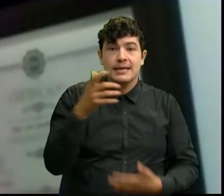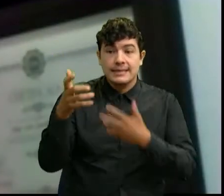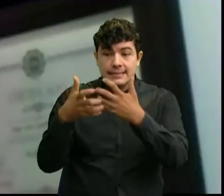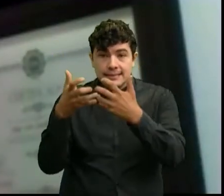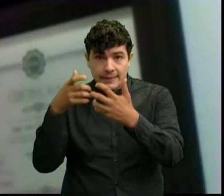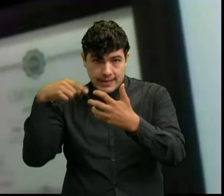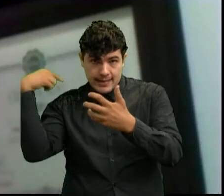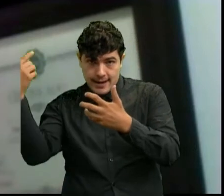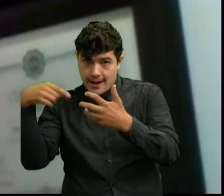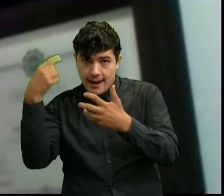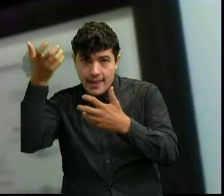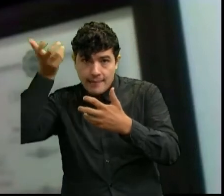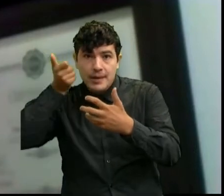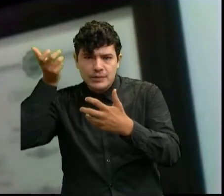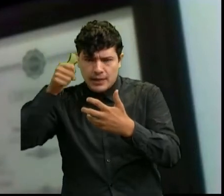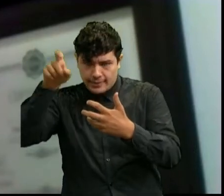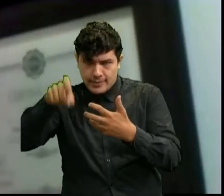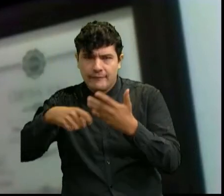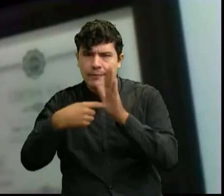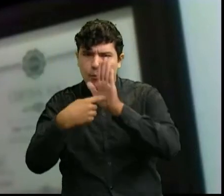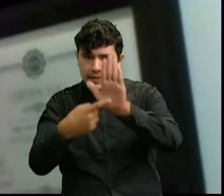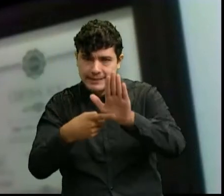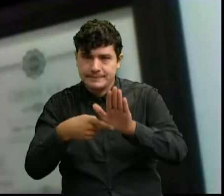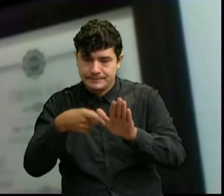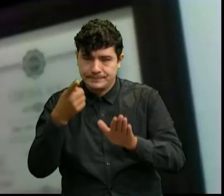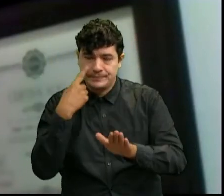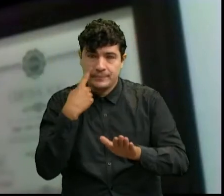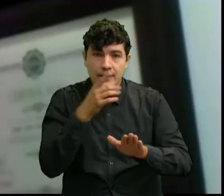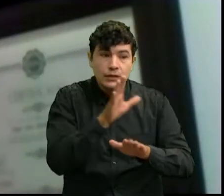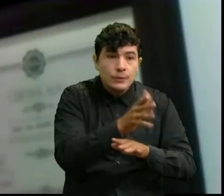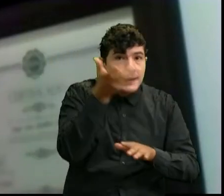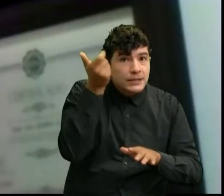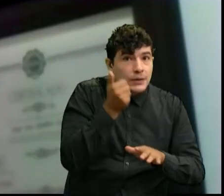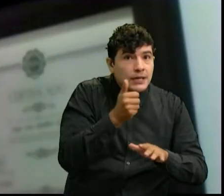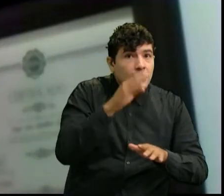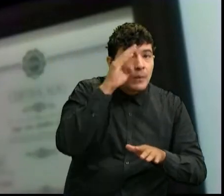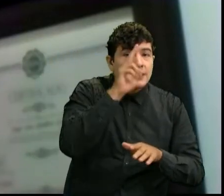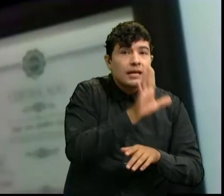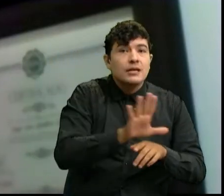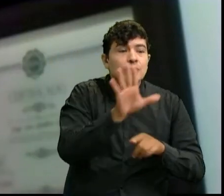pensiones, porque hay que mostrarlo, en la fuerza pública